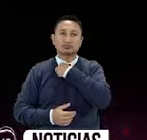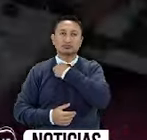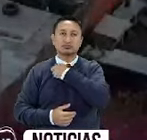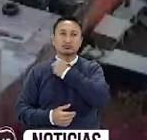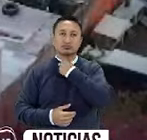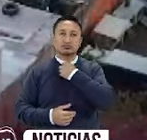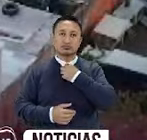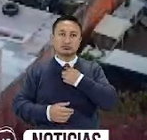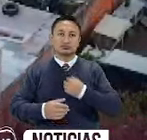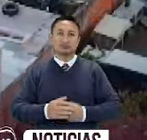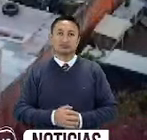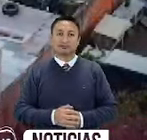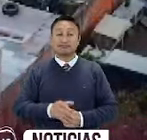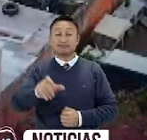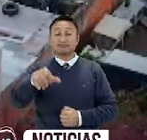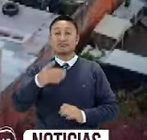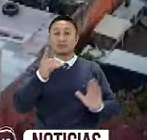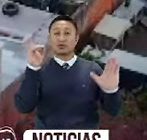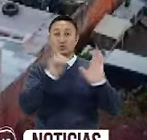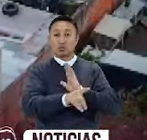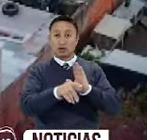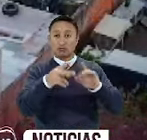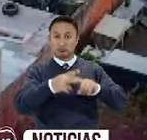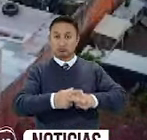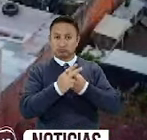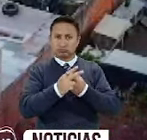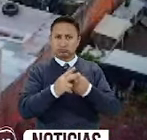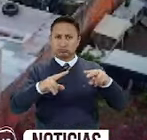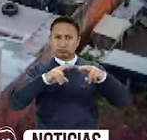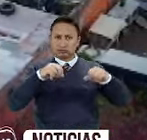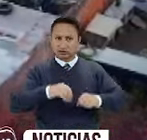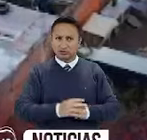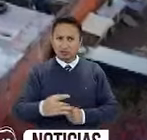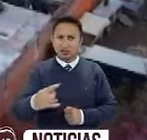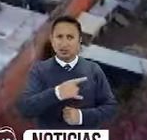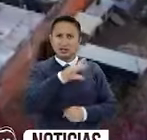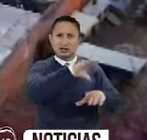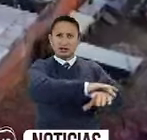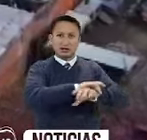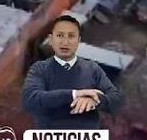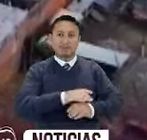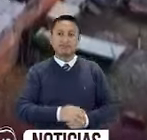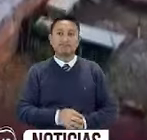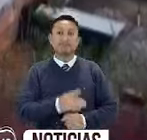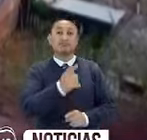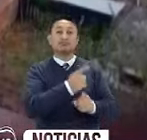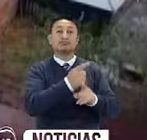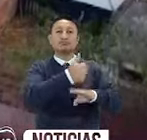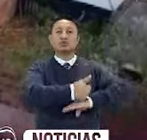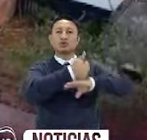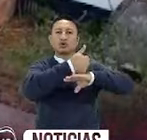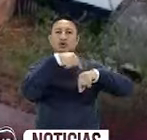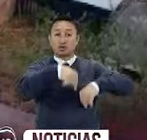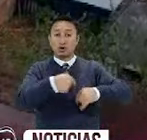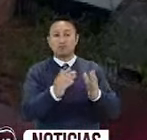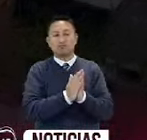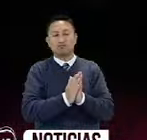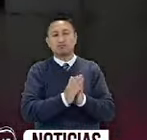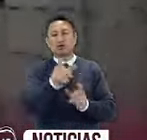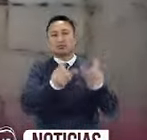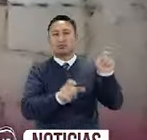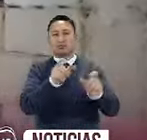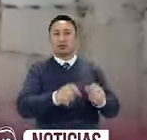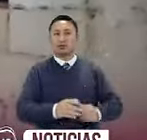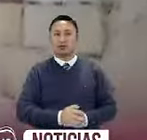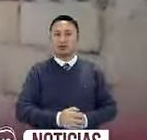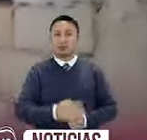inmediatamente. Una denuncia ciudadana fue el inicio de las pistas para dar con su desarticulación. Es por eso que las autoridades hicieron un llamado a la ciudadanía para